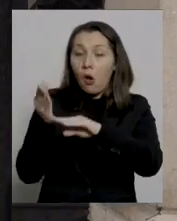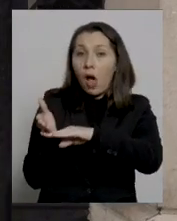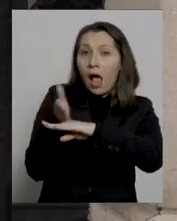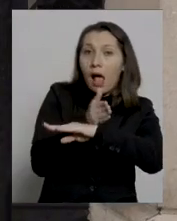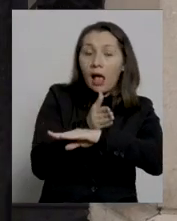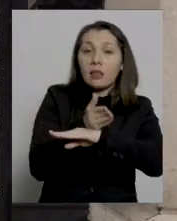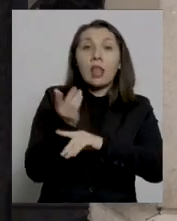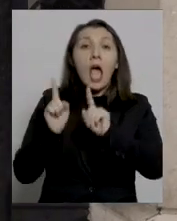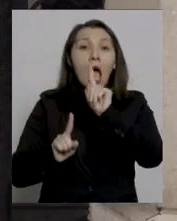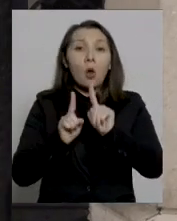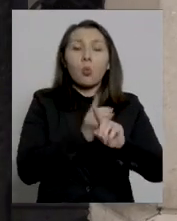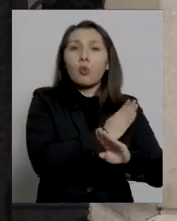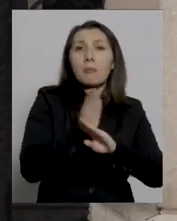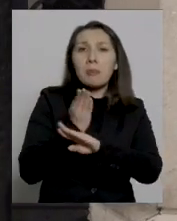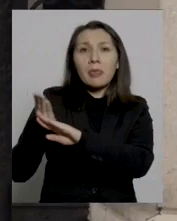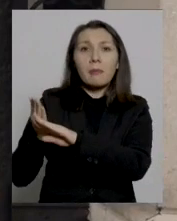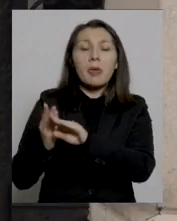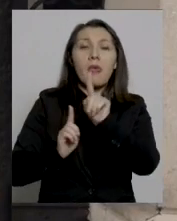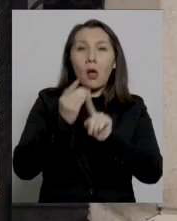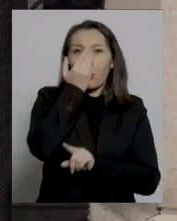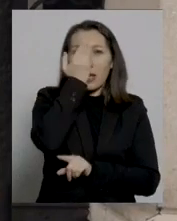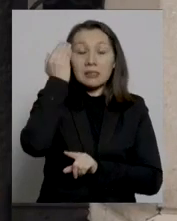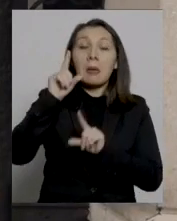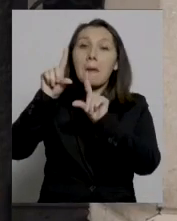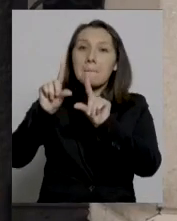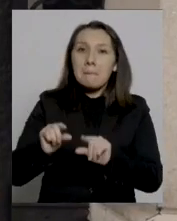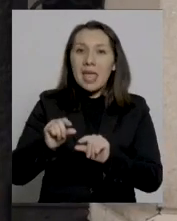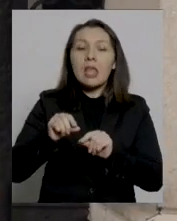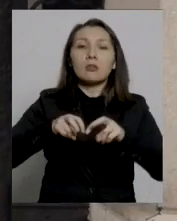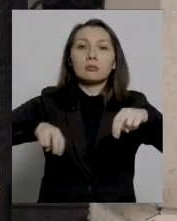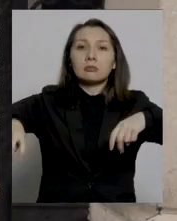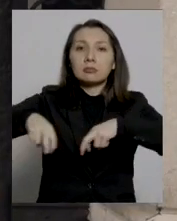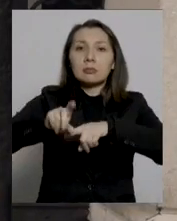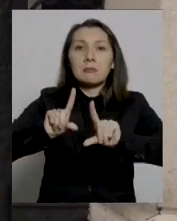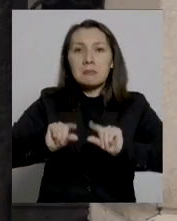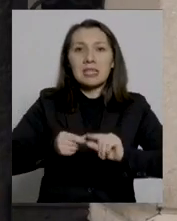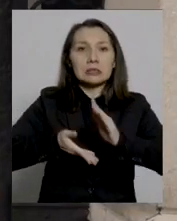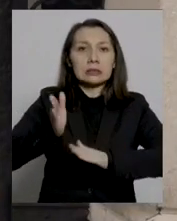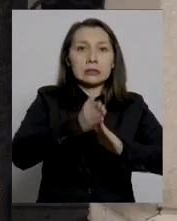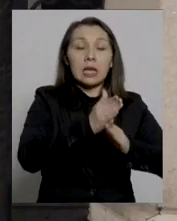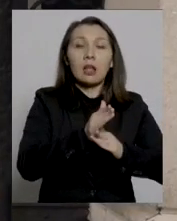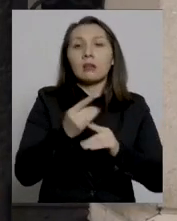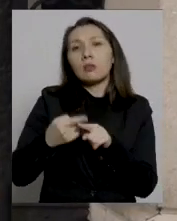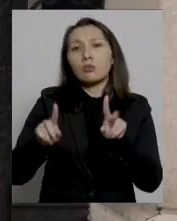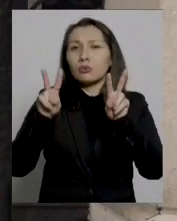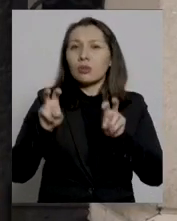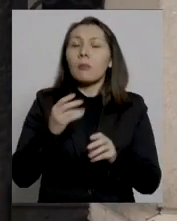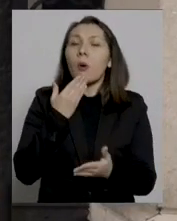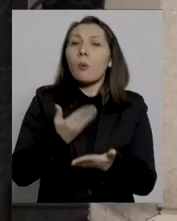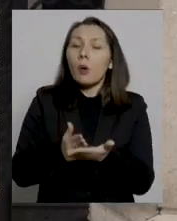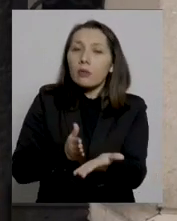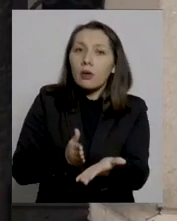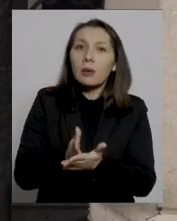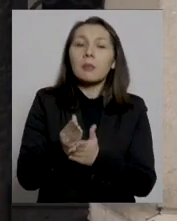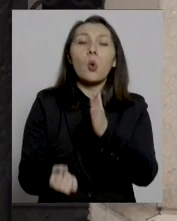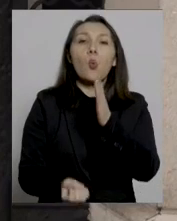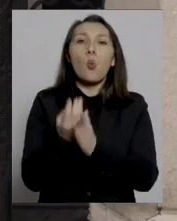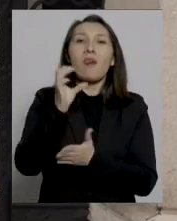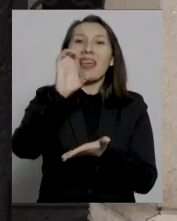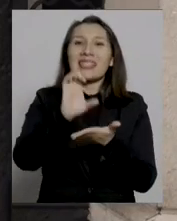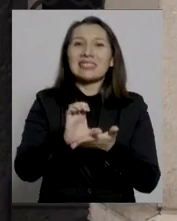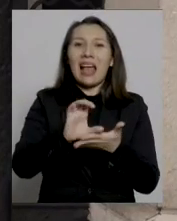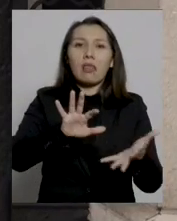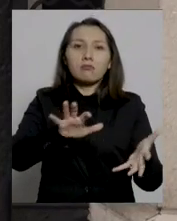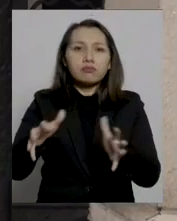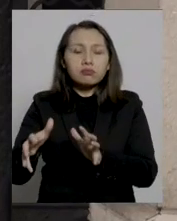tal como lo han pedido algunos expertos para rebajar la movilidad? Y lo otro, ¿cuándo ya comienza a regir este nuevo estado de